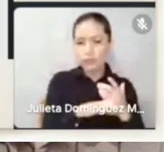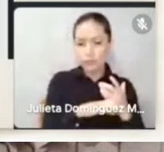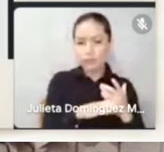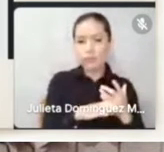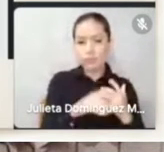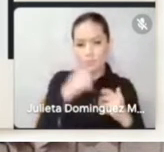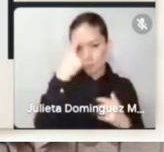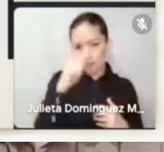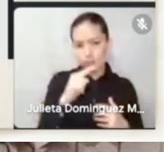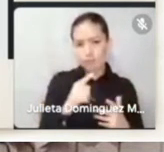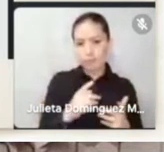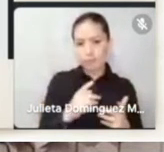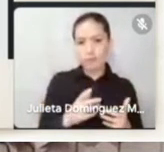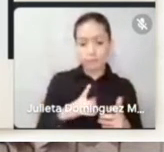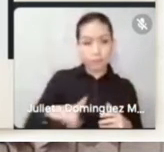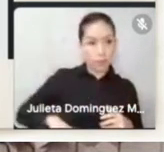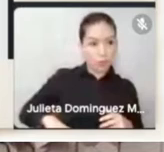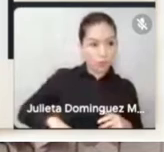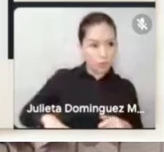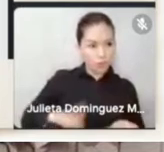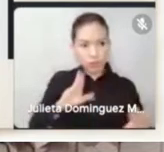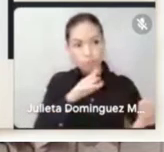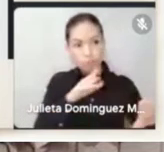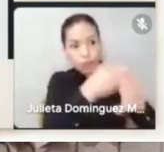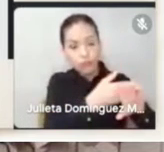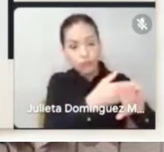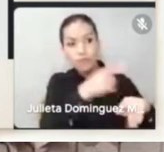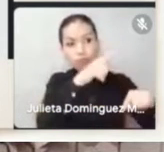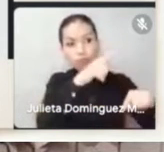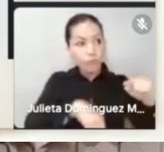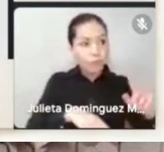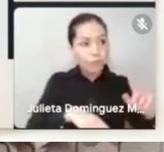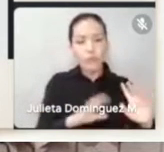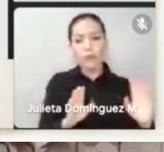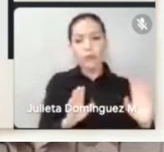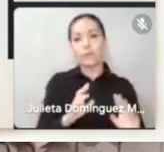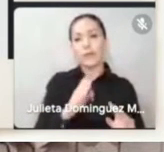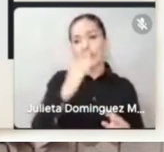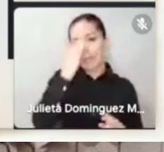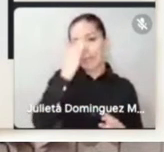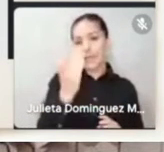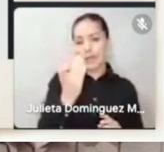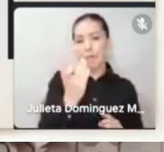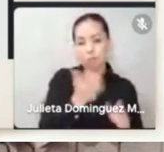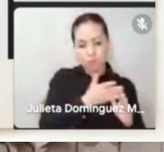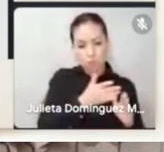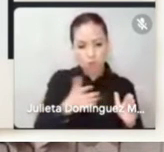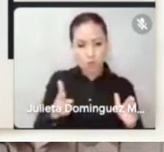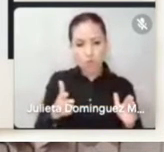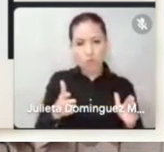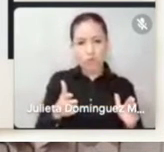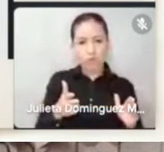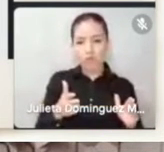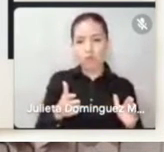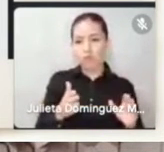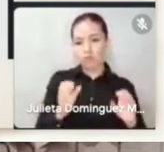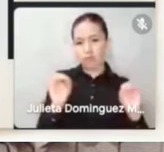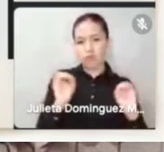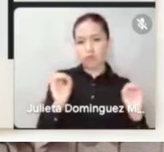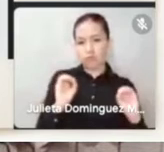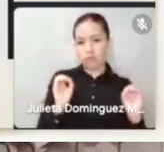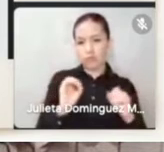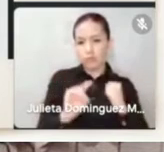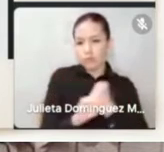fin de combatir la elección de la gubernatura, de lo que se advierte que el término para controvertir la elección no sufrió